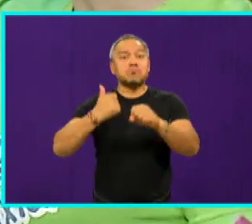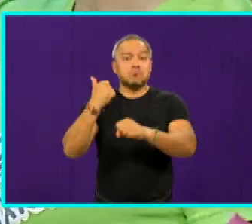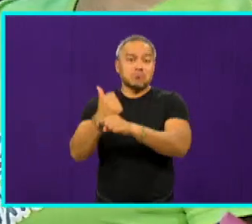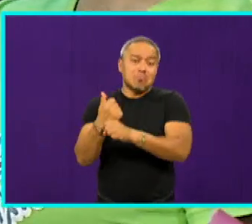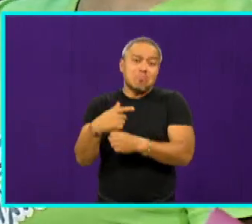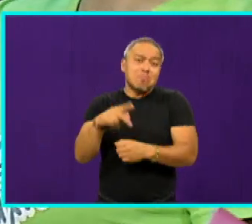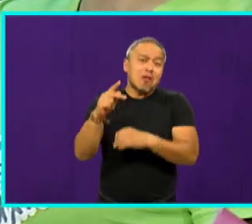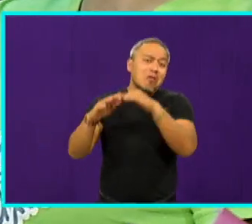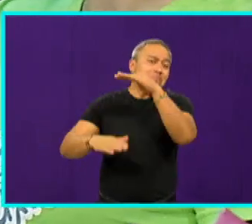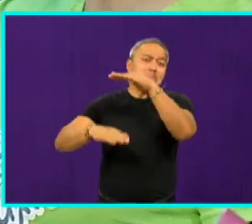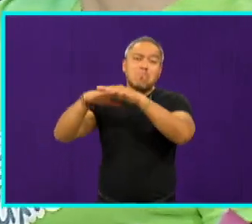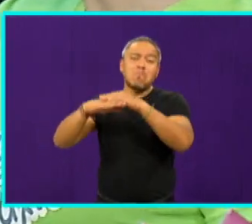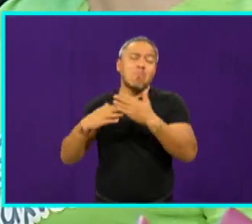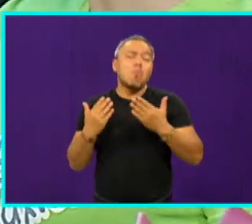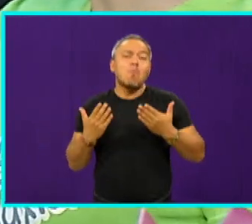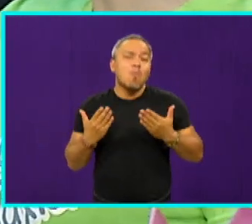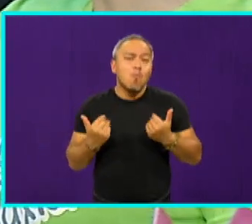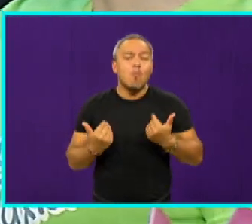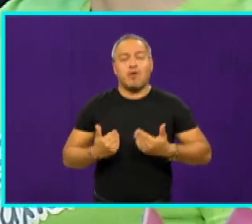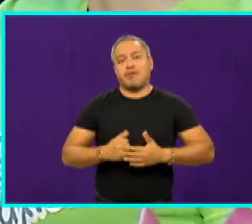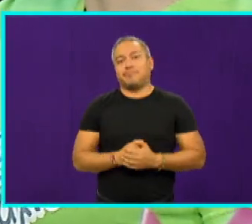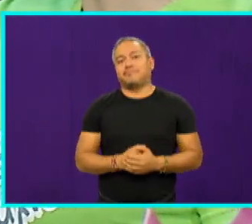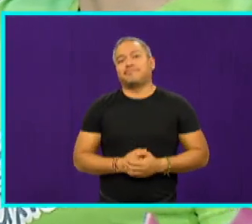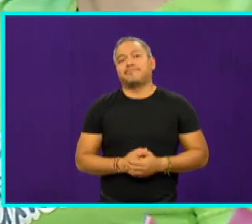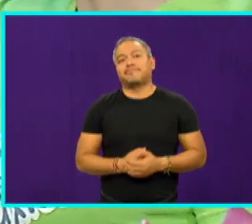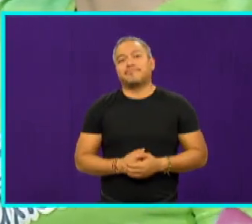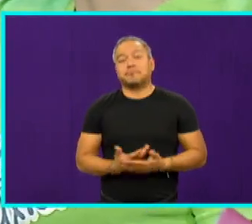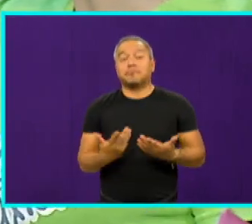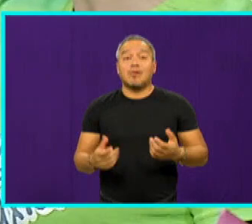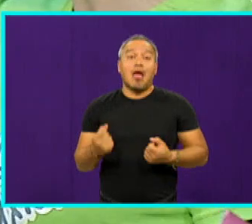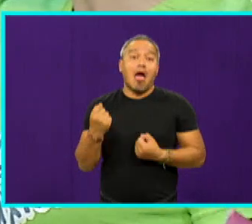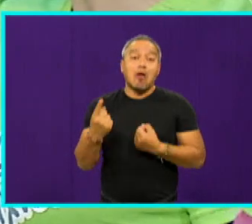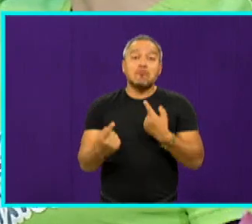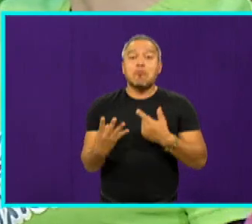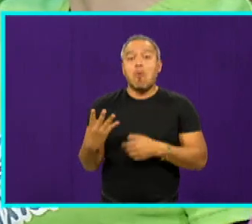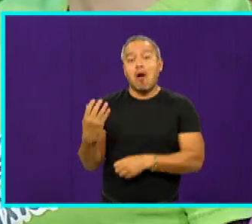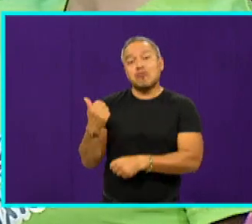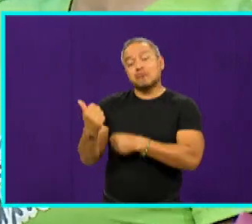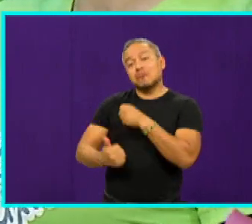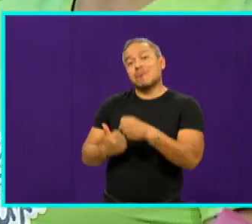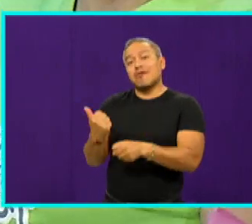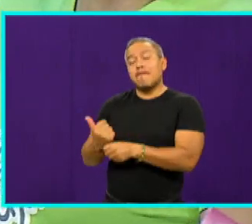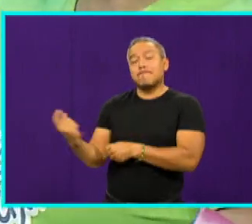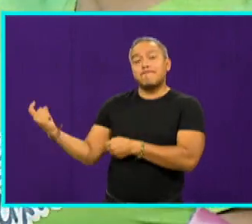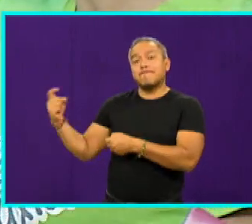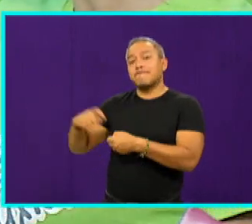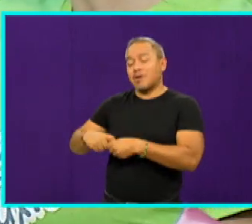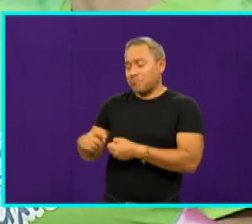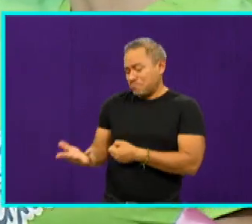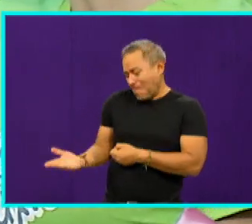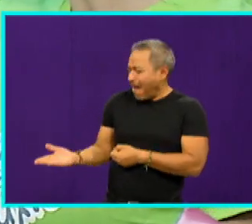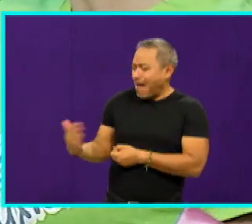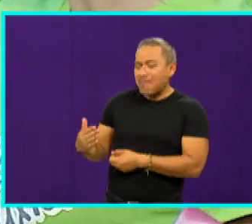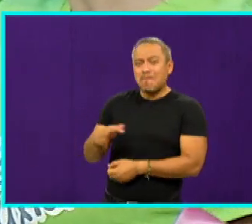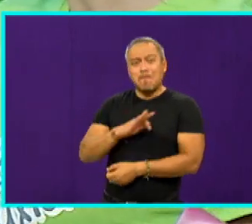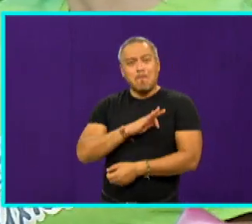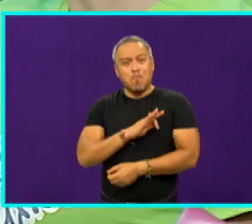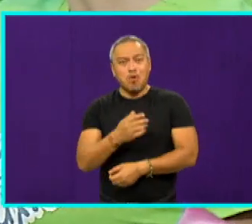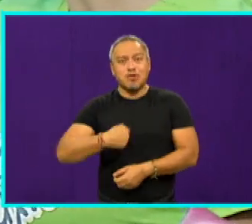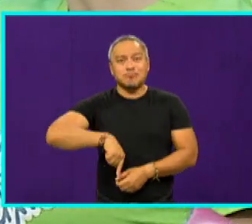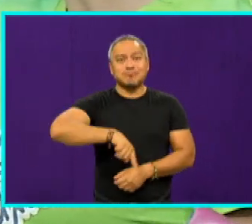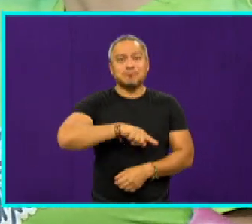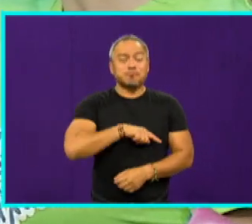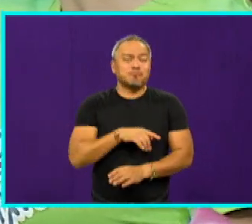no manejamos un rango de edad. Ajá. Han llegado pequeñitas de 4 años y si se incorporan, adelante, nosotros no tenemos